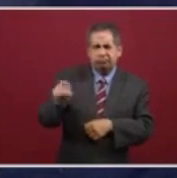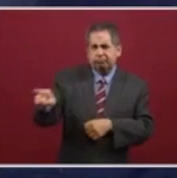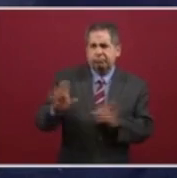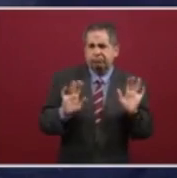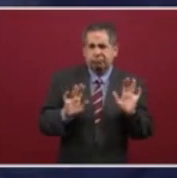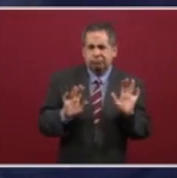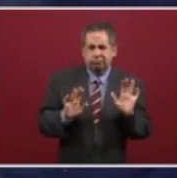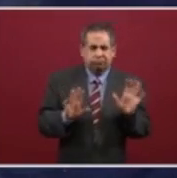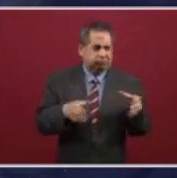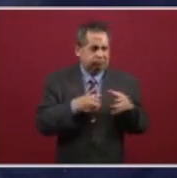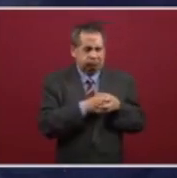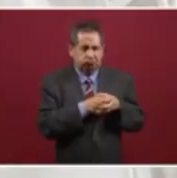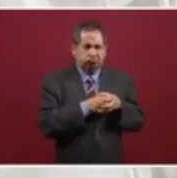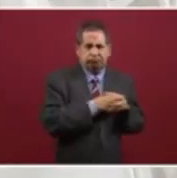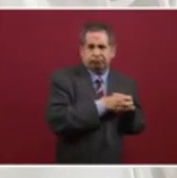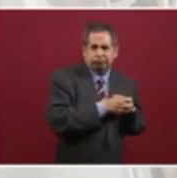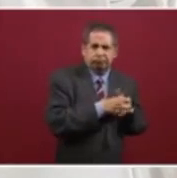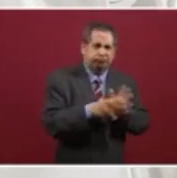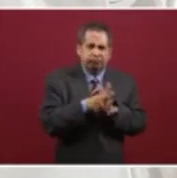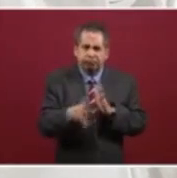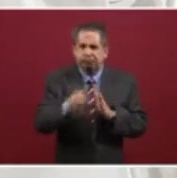al gobierno de Madero.